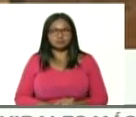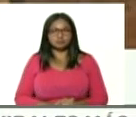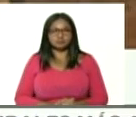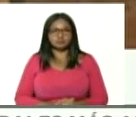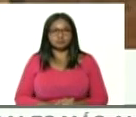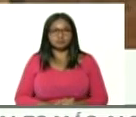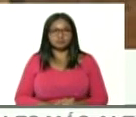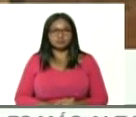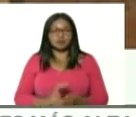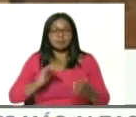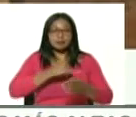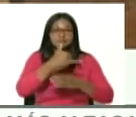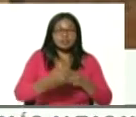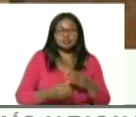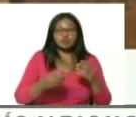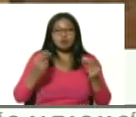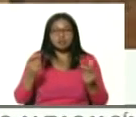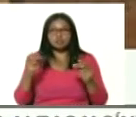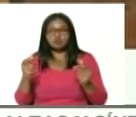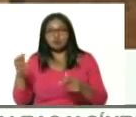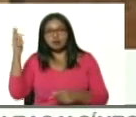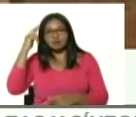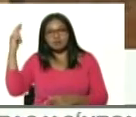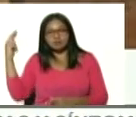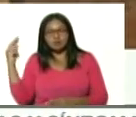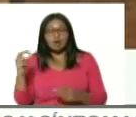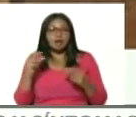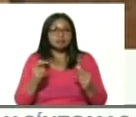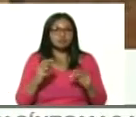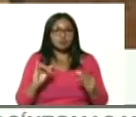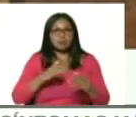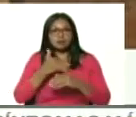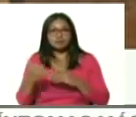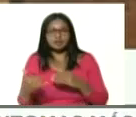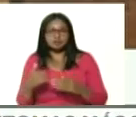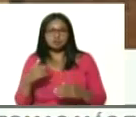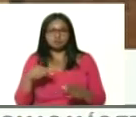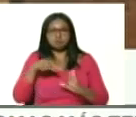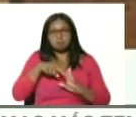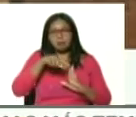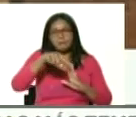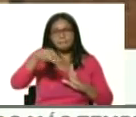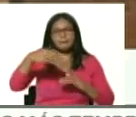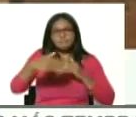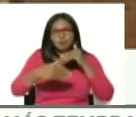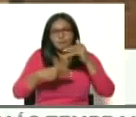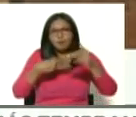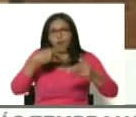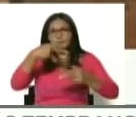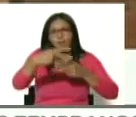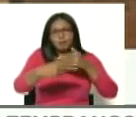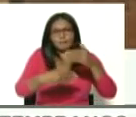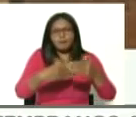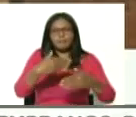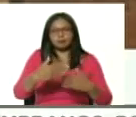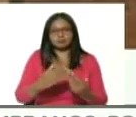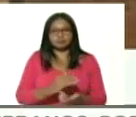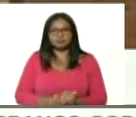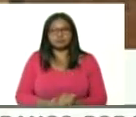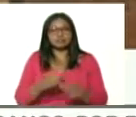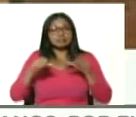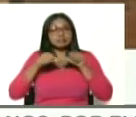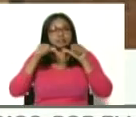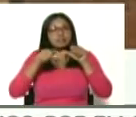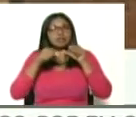planificación, acción, reflexión, acción, planificación. Es un proceso permanente de